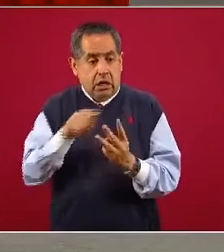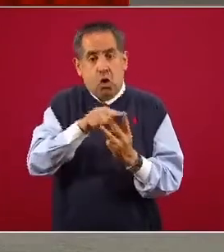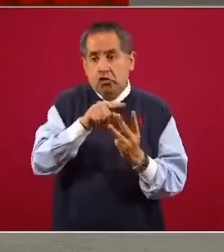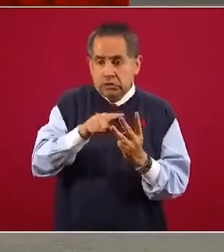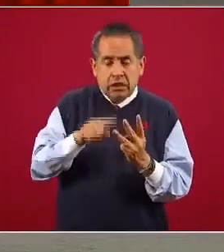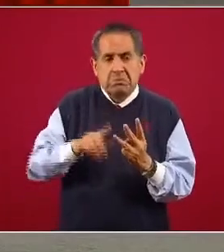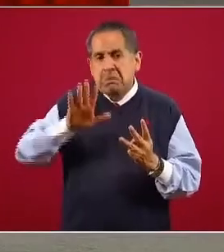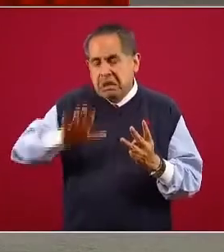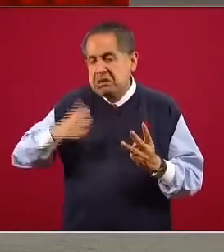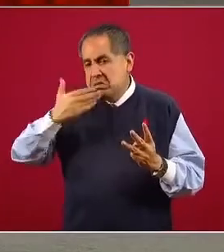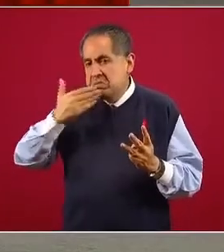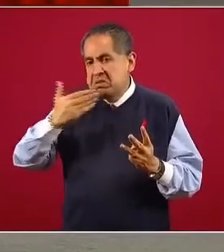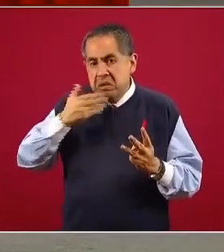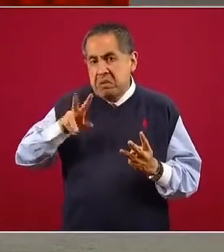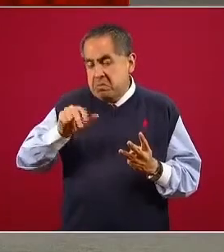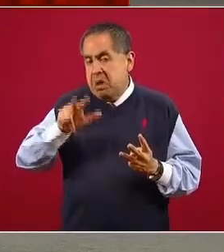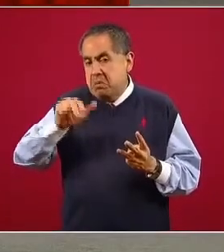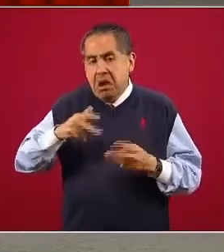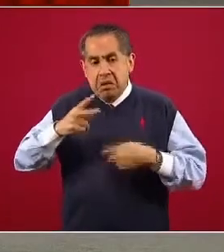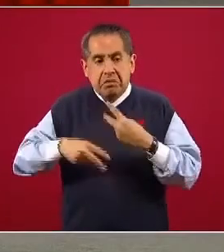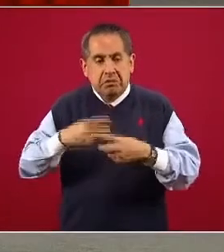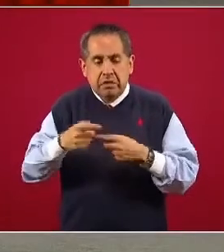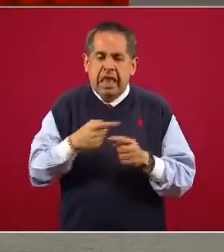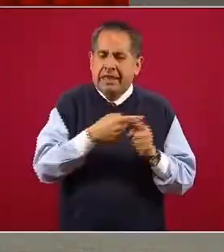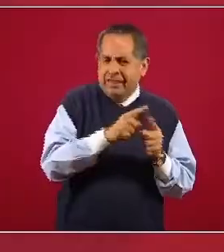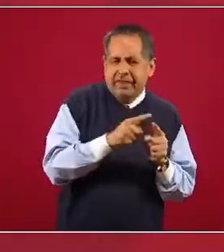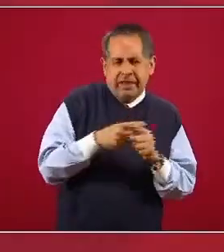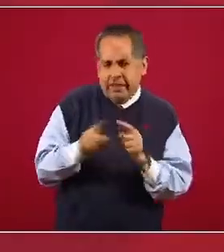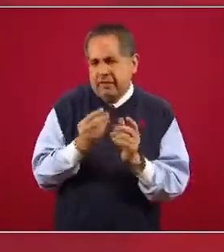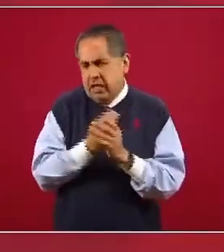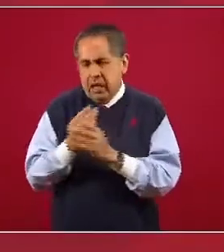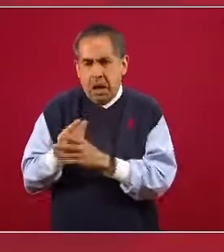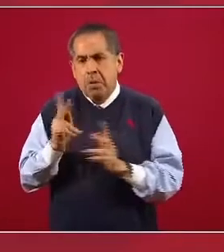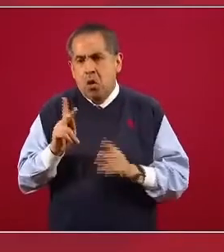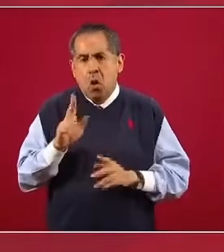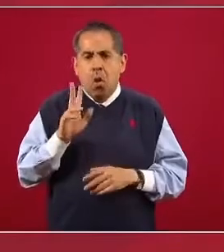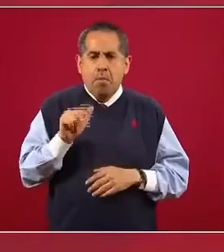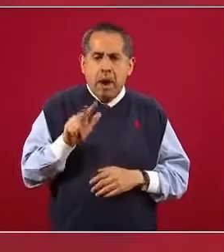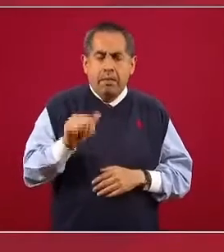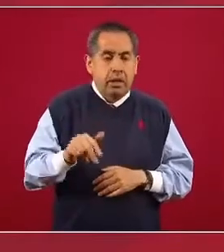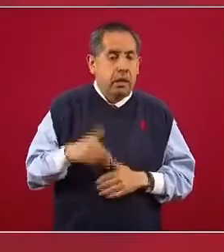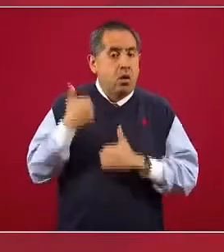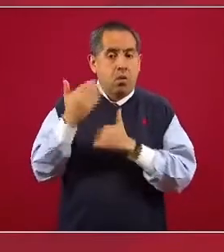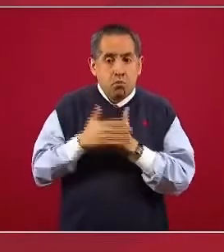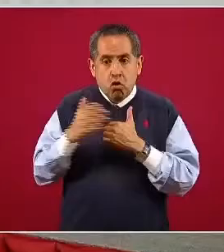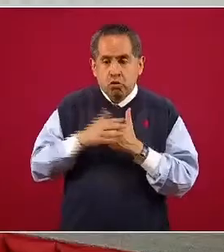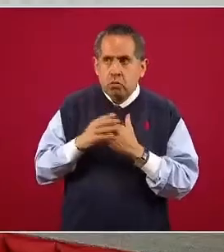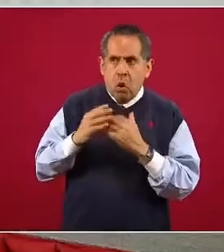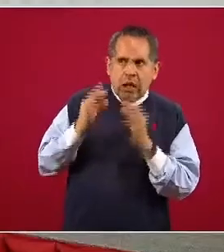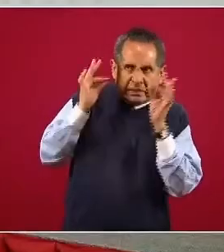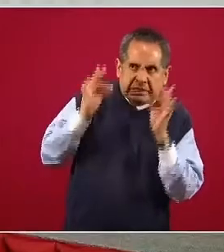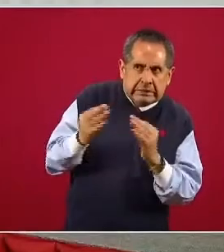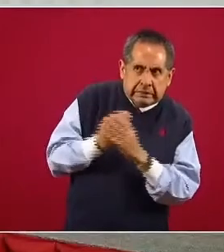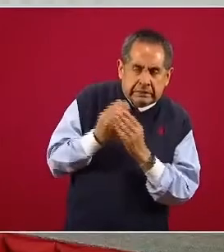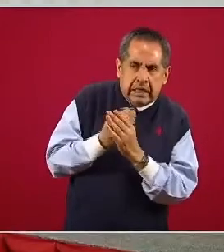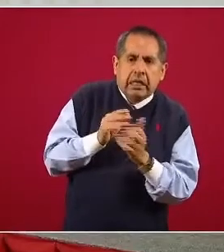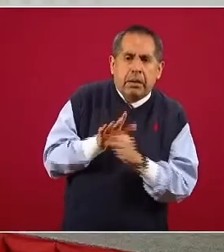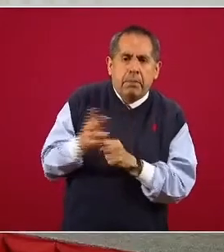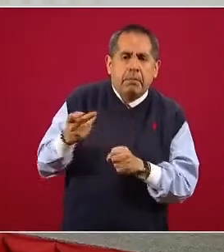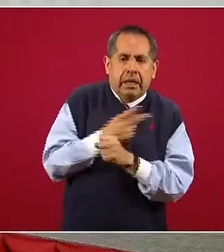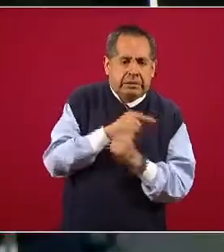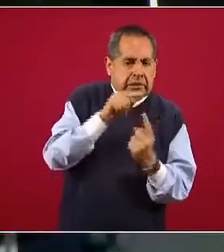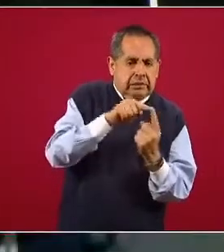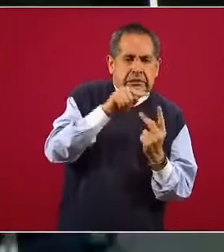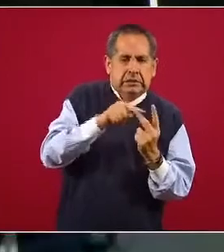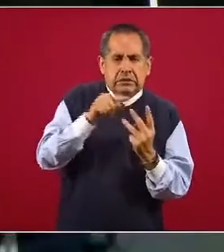resultados prometedores con distintas características, y queremos tener una sesión específica sobre el avance del desarrollo